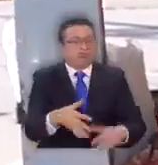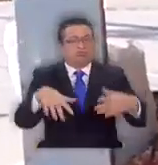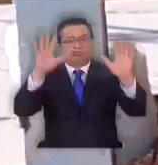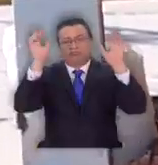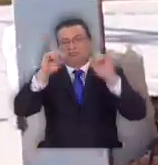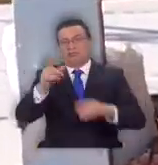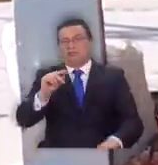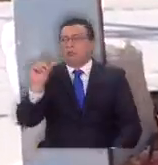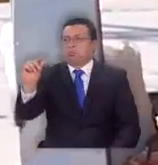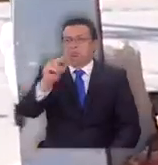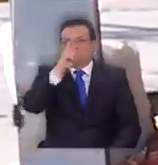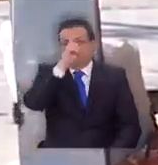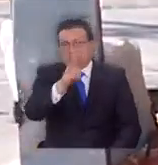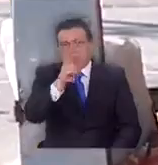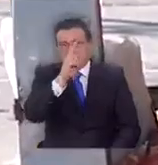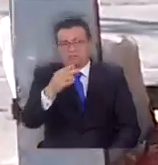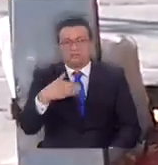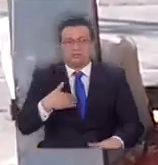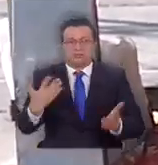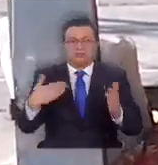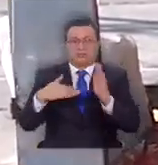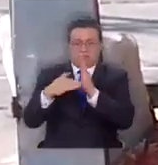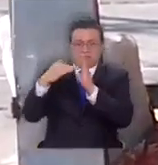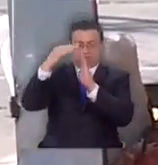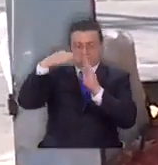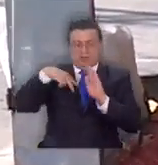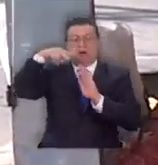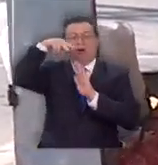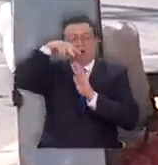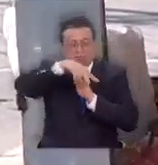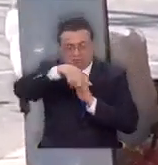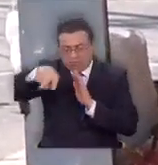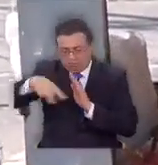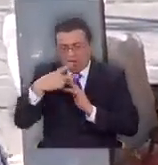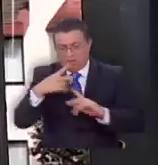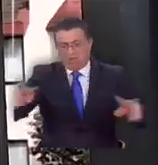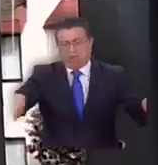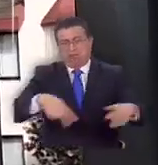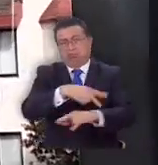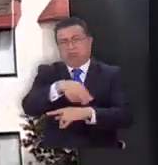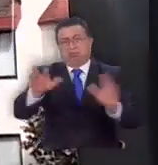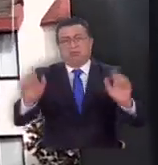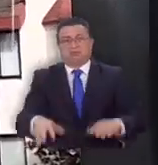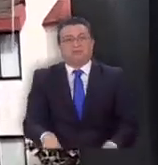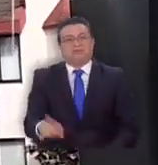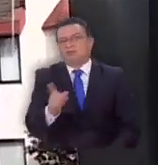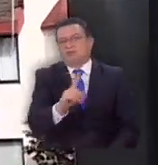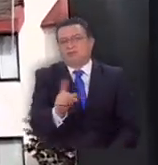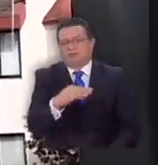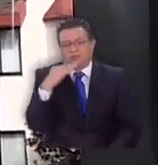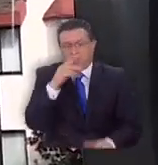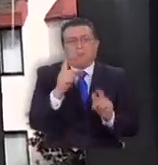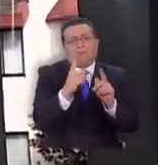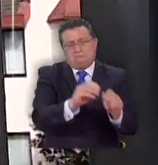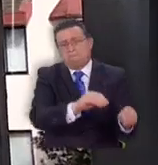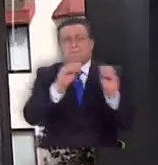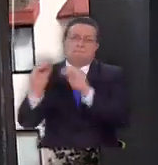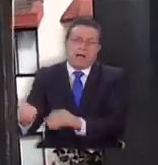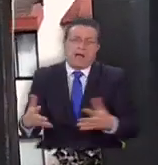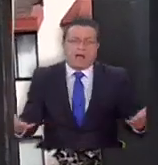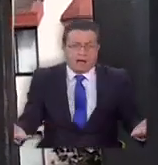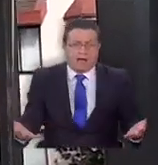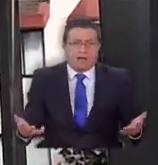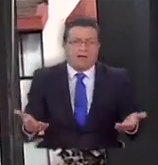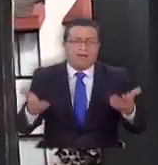se ha respetado. Yo, al menos que vivo en un piso más o menos alto, veo aquí cómo la gente se pasea de repente. Es un poco imprudente, debería durar un poco más, porque